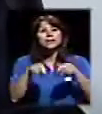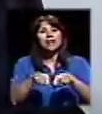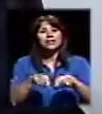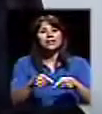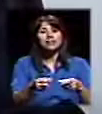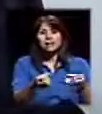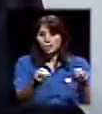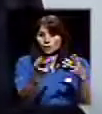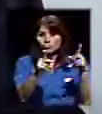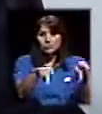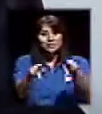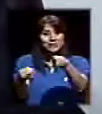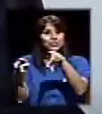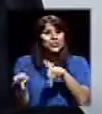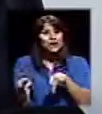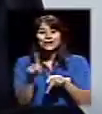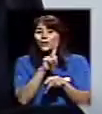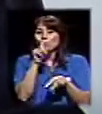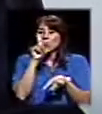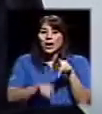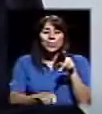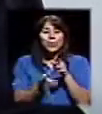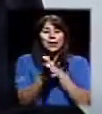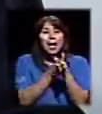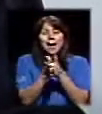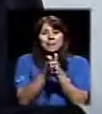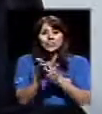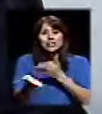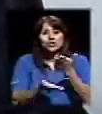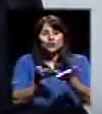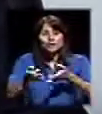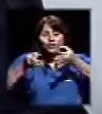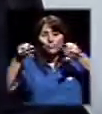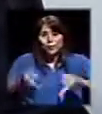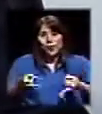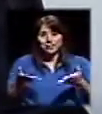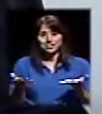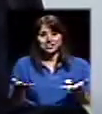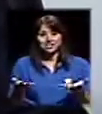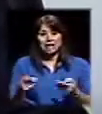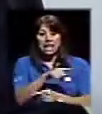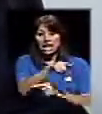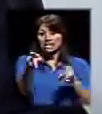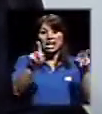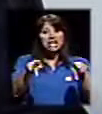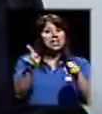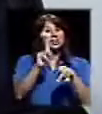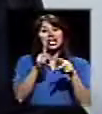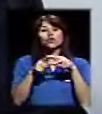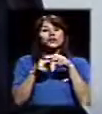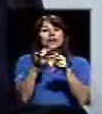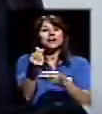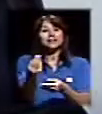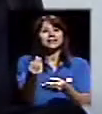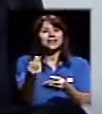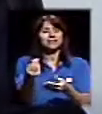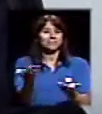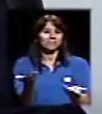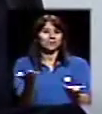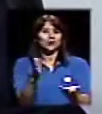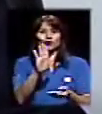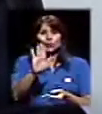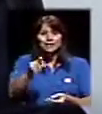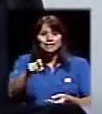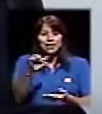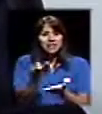quedar excluida de los servicios formales, y a esa gente que se le corta el crédito, mentiras que su necesidad de financiamiento